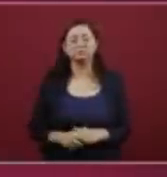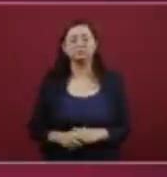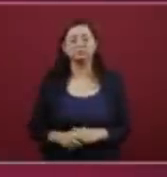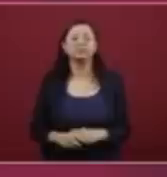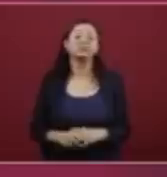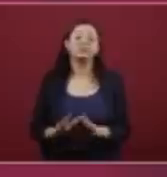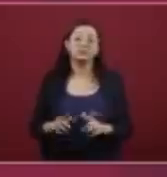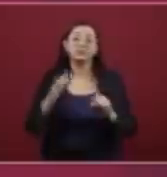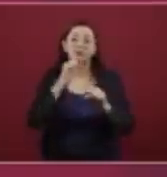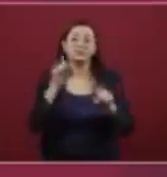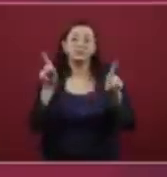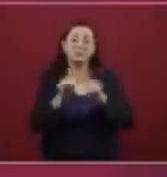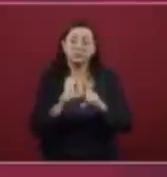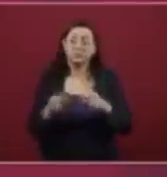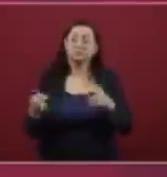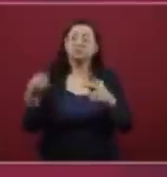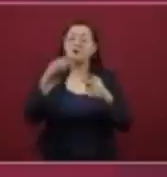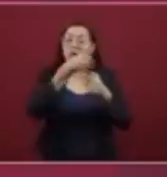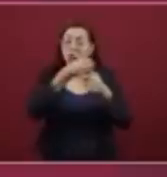ordenado,